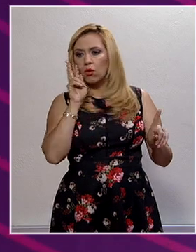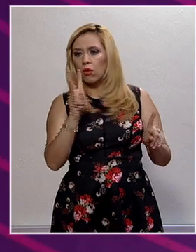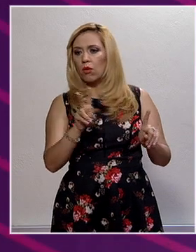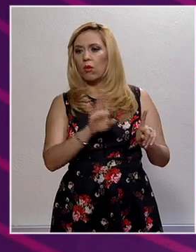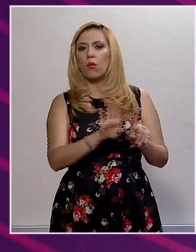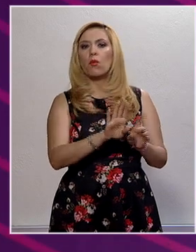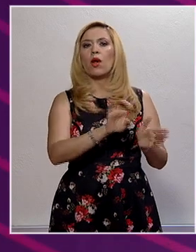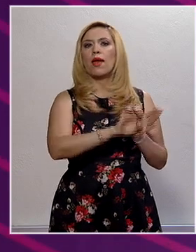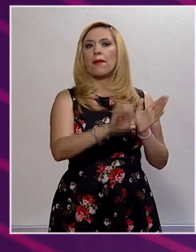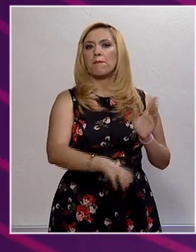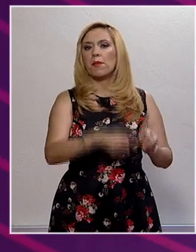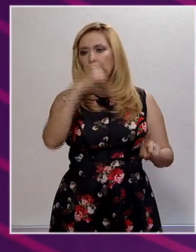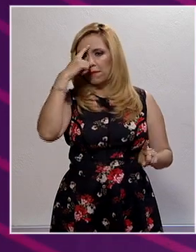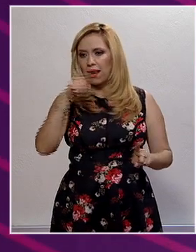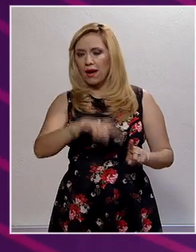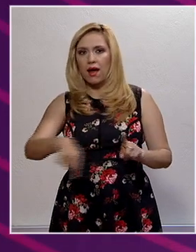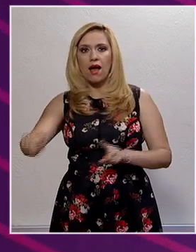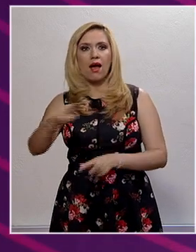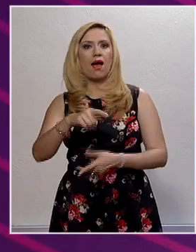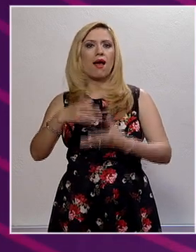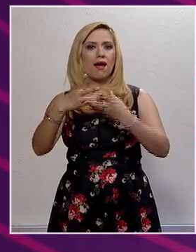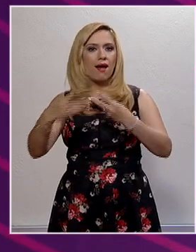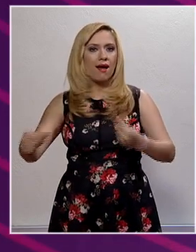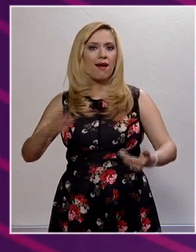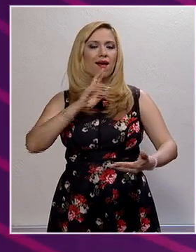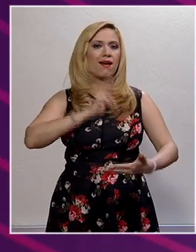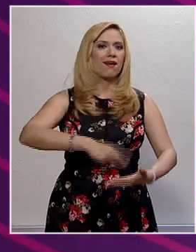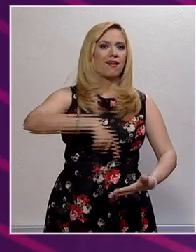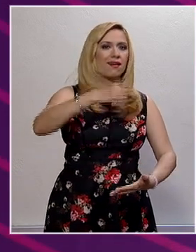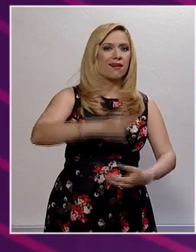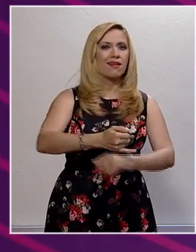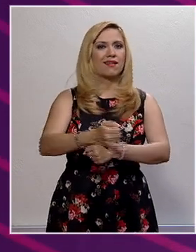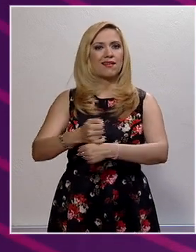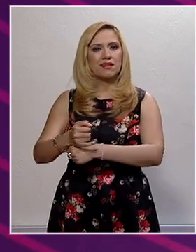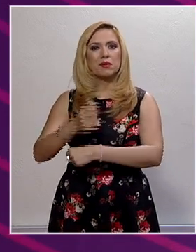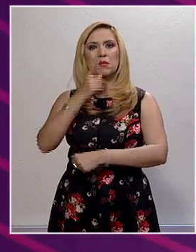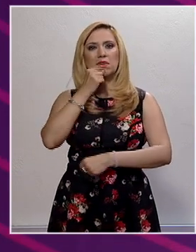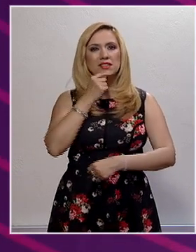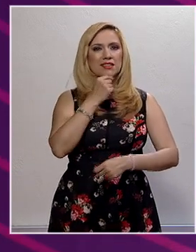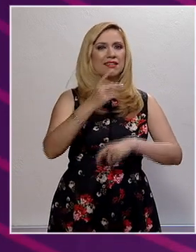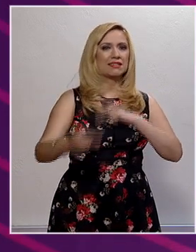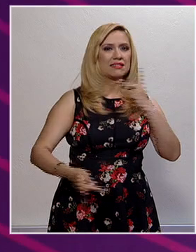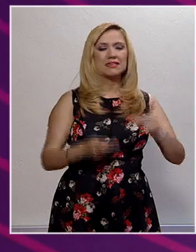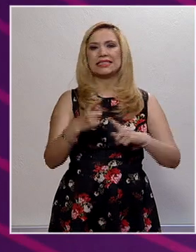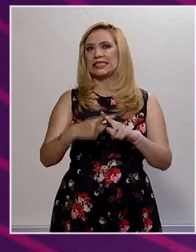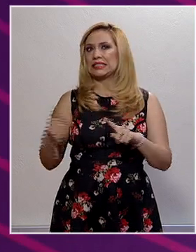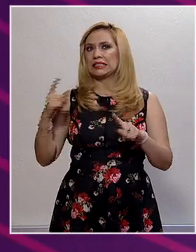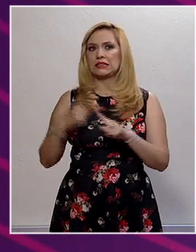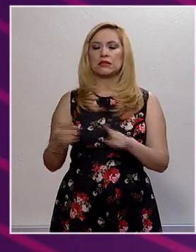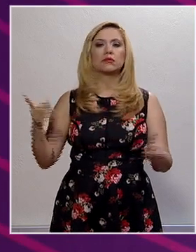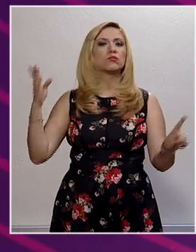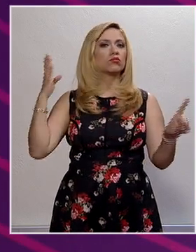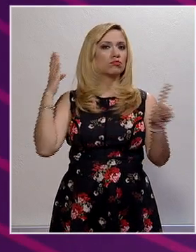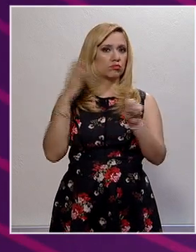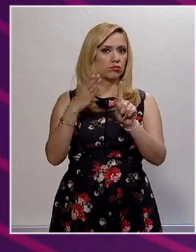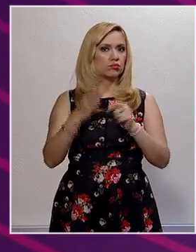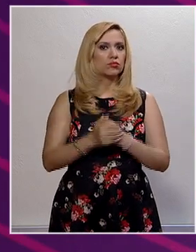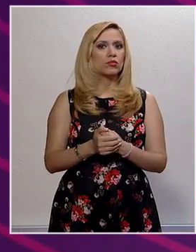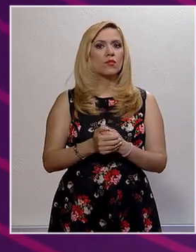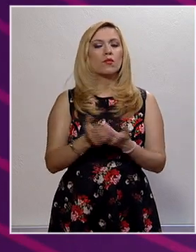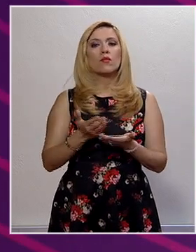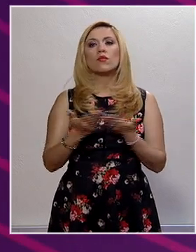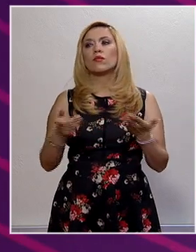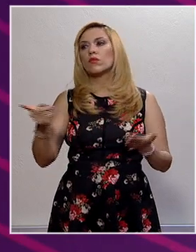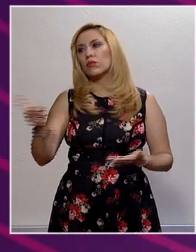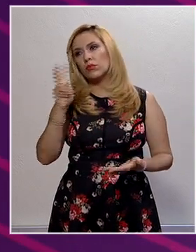otros más también ha utilizado los estándares internacionales, y creo que es relevante puntualizar ese punto, ¿no? Creo que, no sé, desde